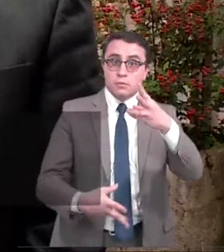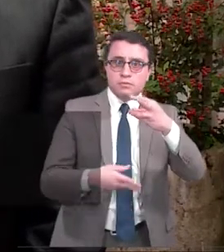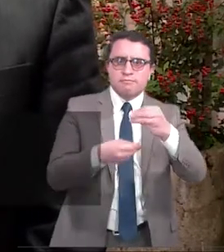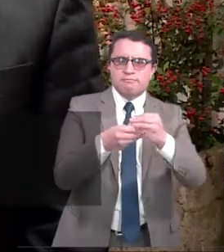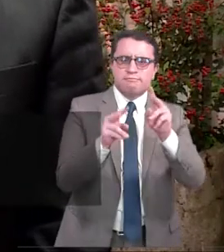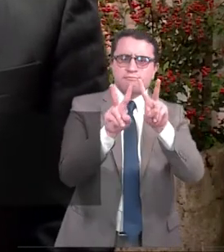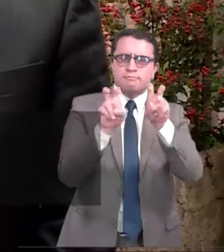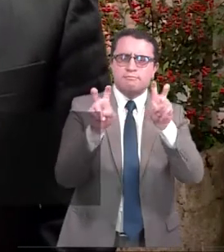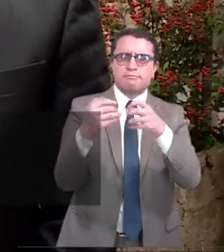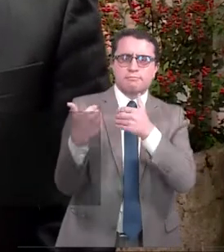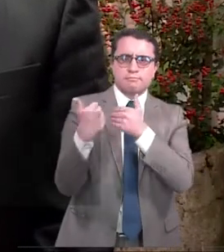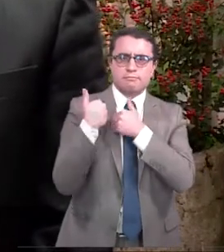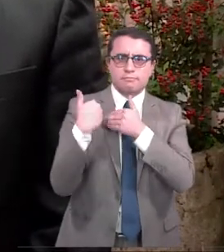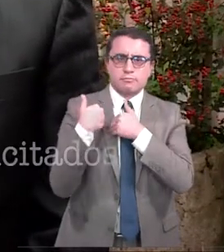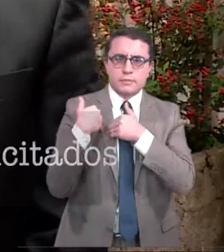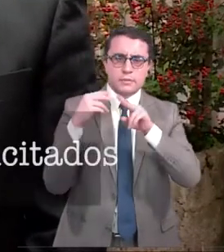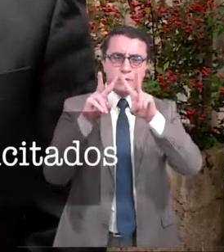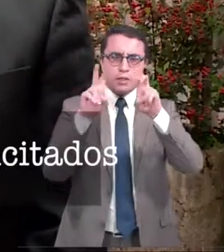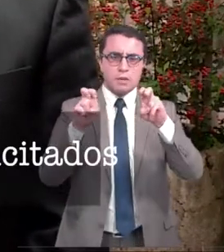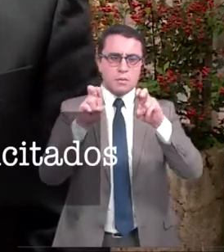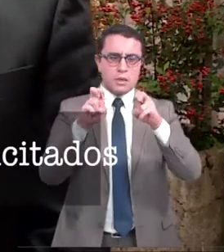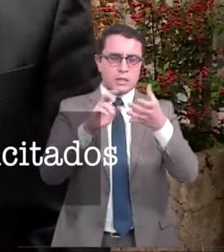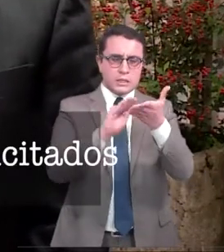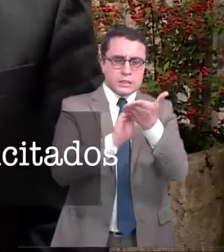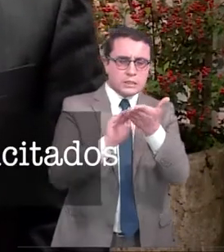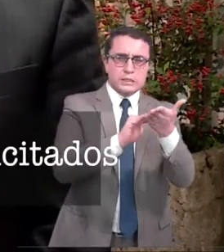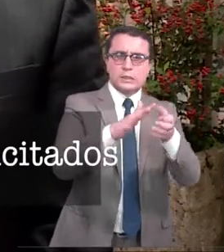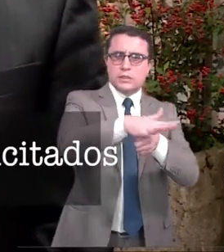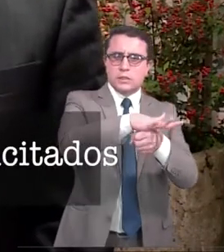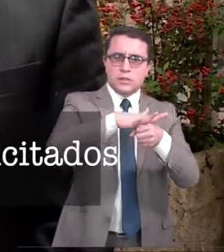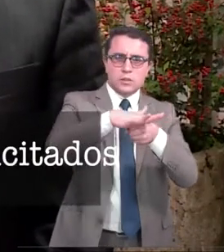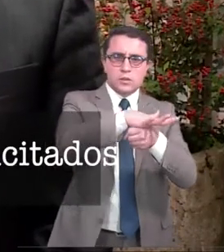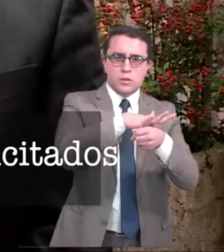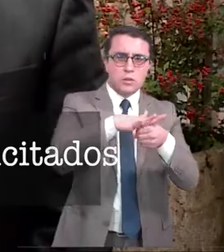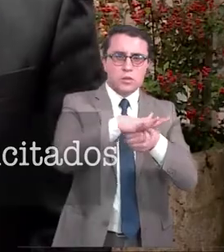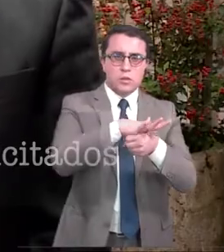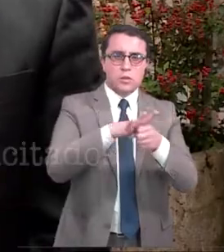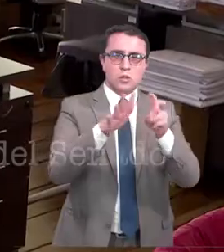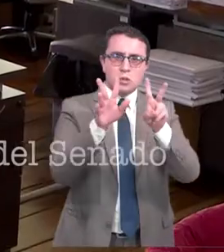También está encargada de conceptuar respecto a aquellos asuntos